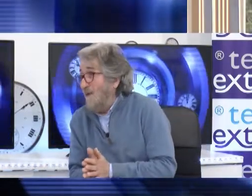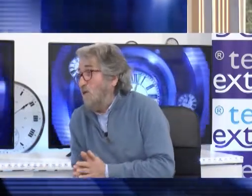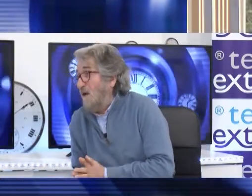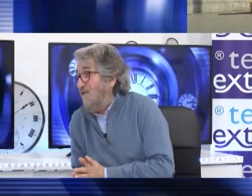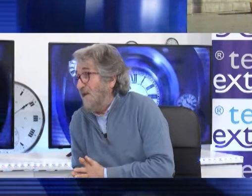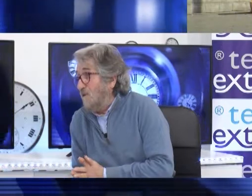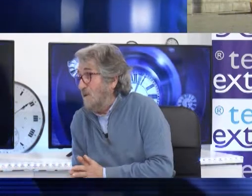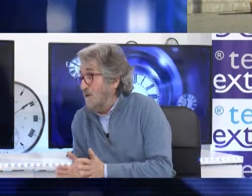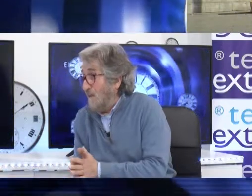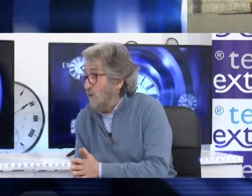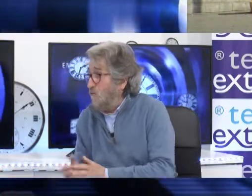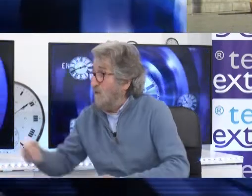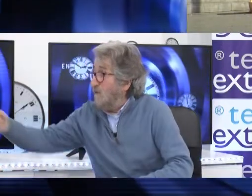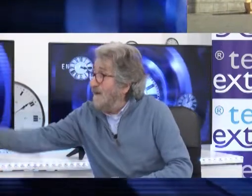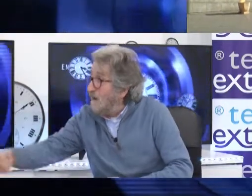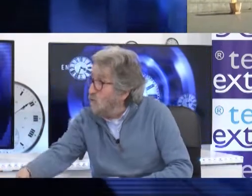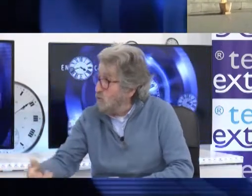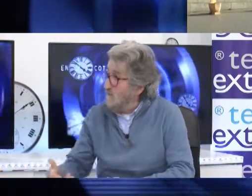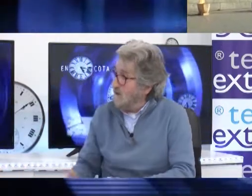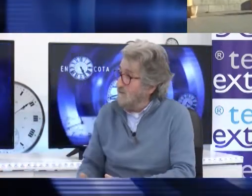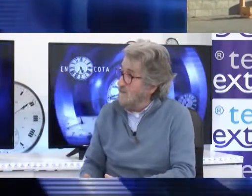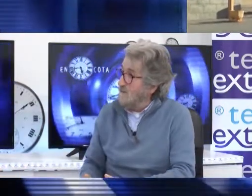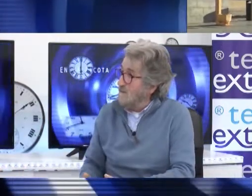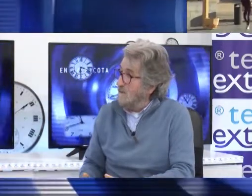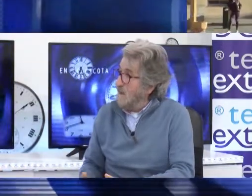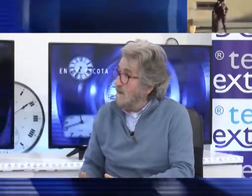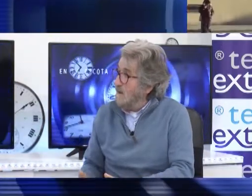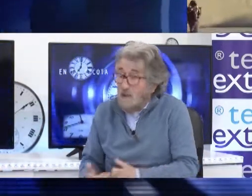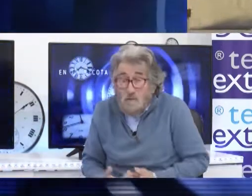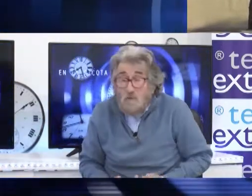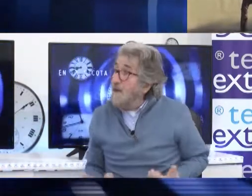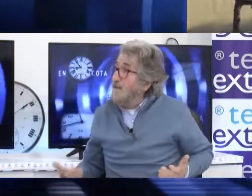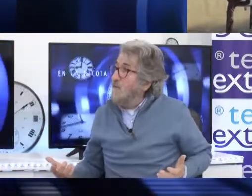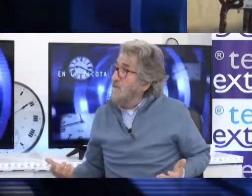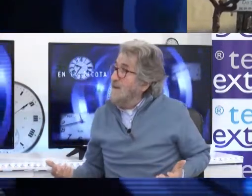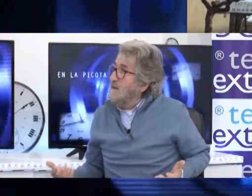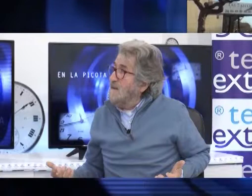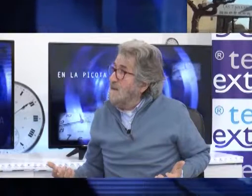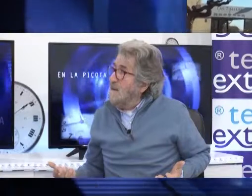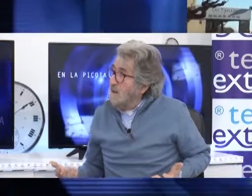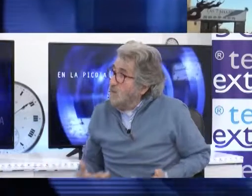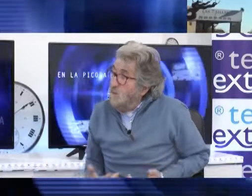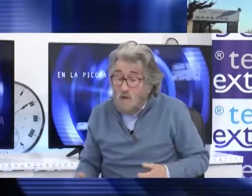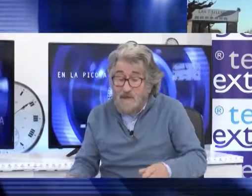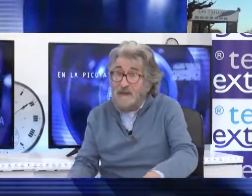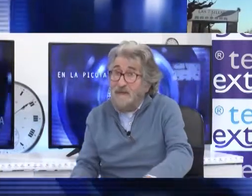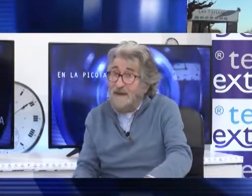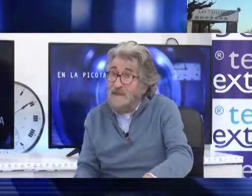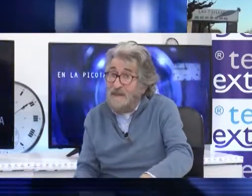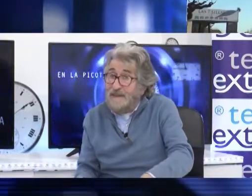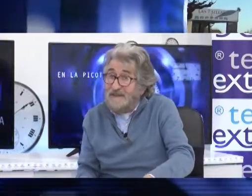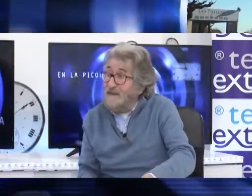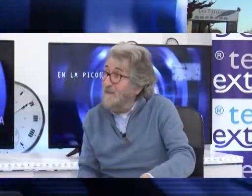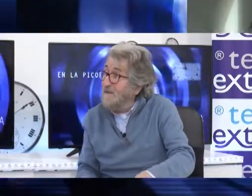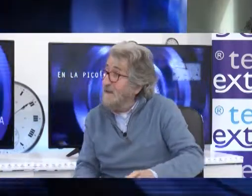como elementos transferidos, capítulo sexto, recursos de inversión. Eso no se ha gastado en Mérida. Y esto es un problema que